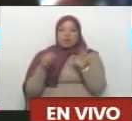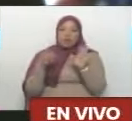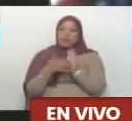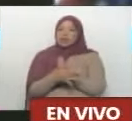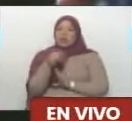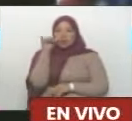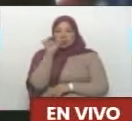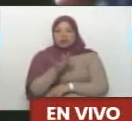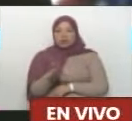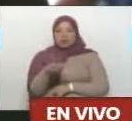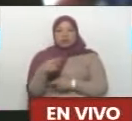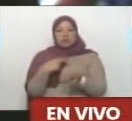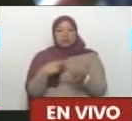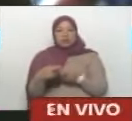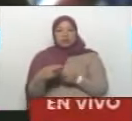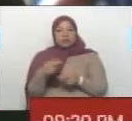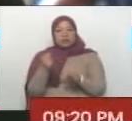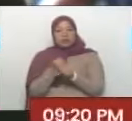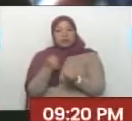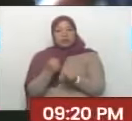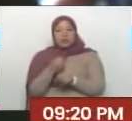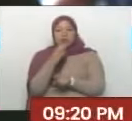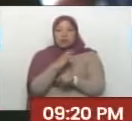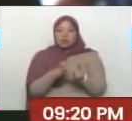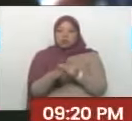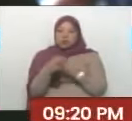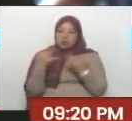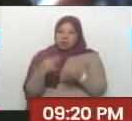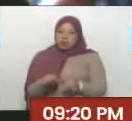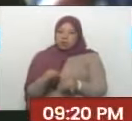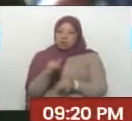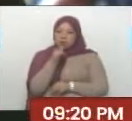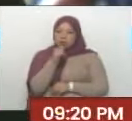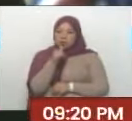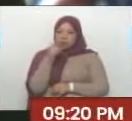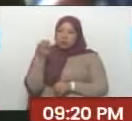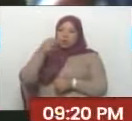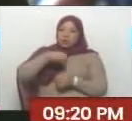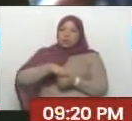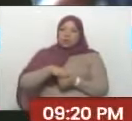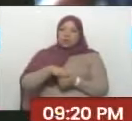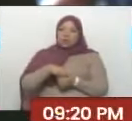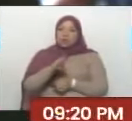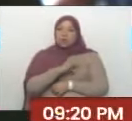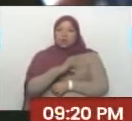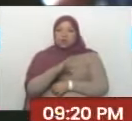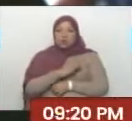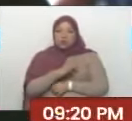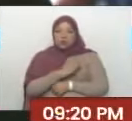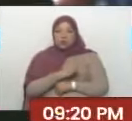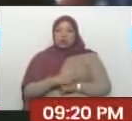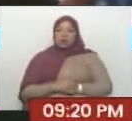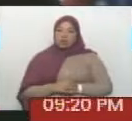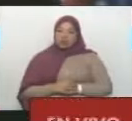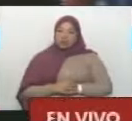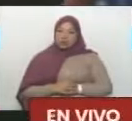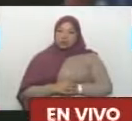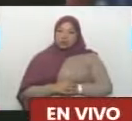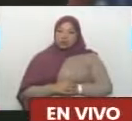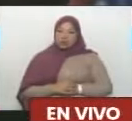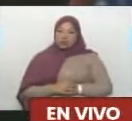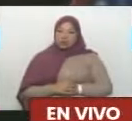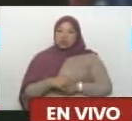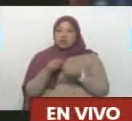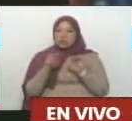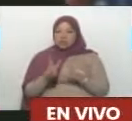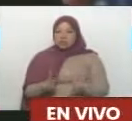manera están relacionados los patrimonios culturales inmateriales que han ingresado a UNESCO con las